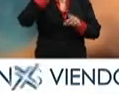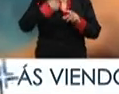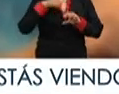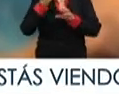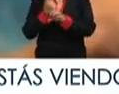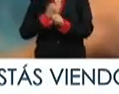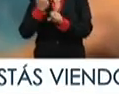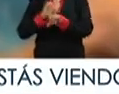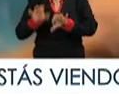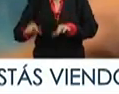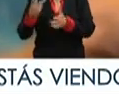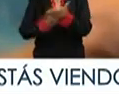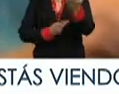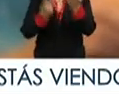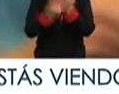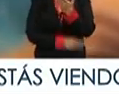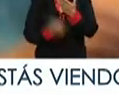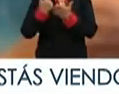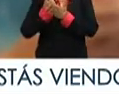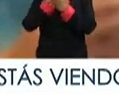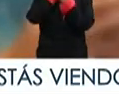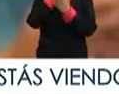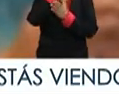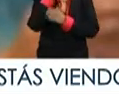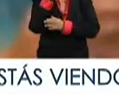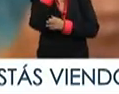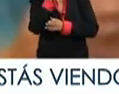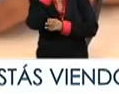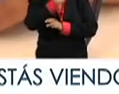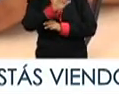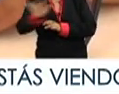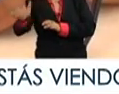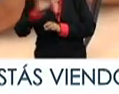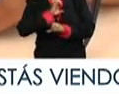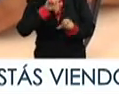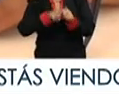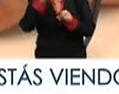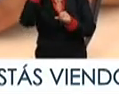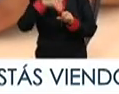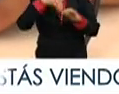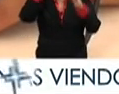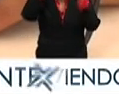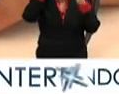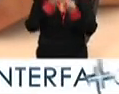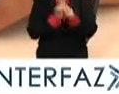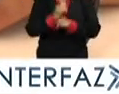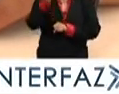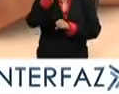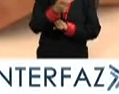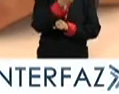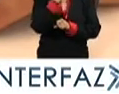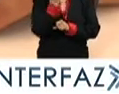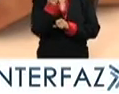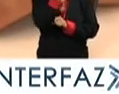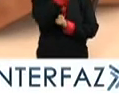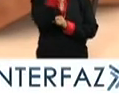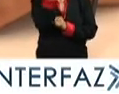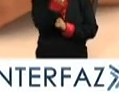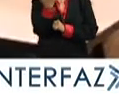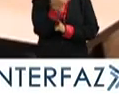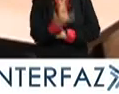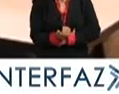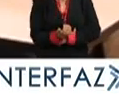prácticos a través de un programa que brinda un lector de pantalla especial para que puedan conocer la información que se presenta en el